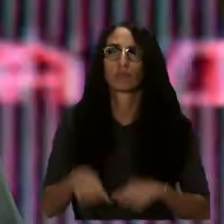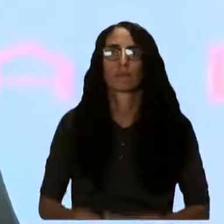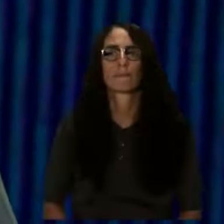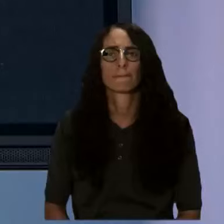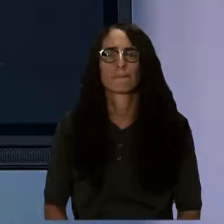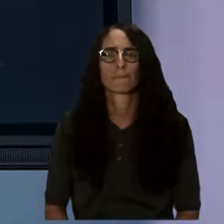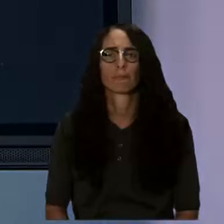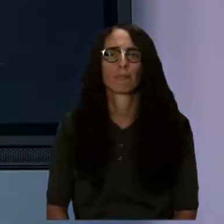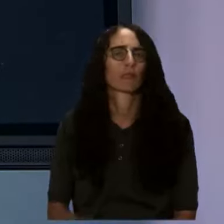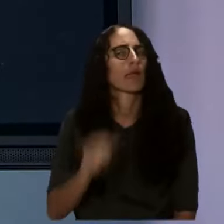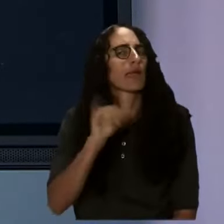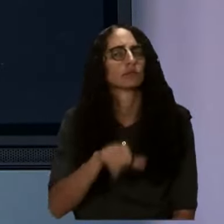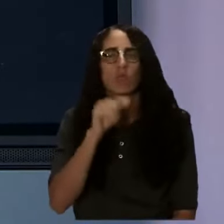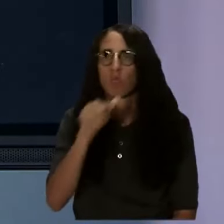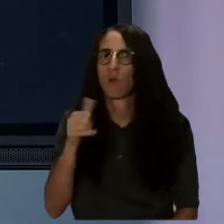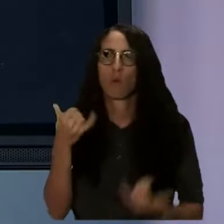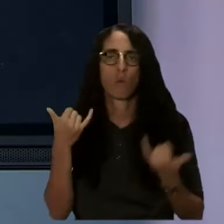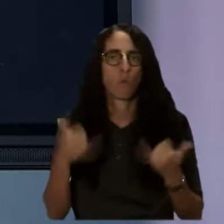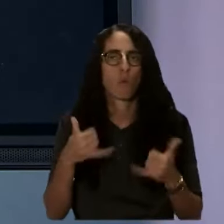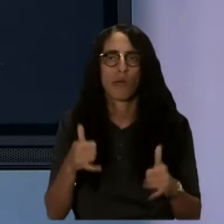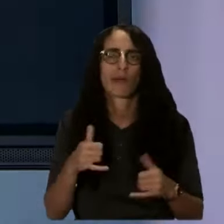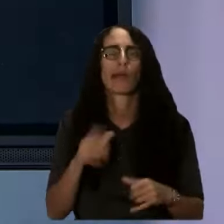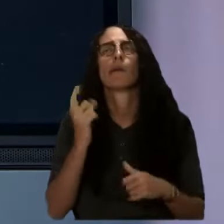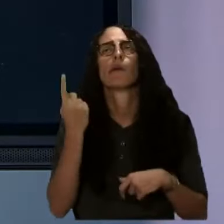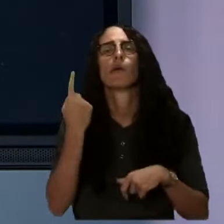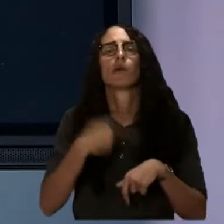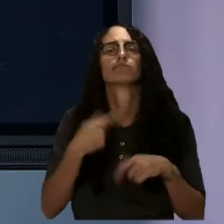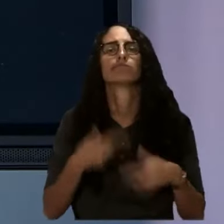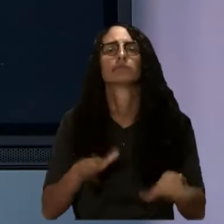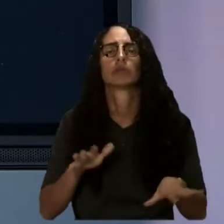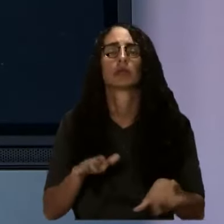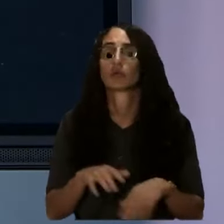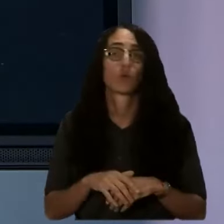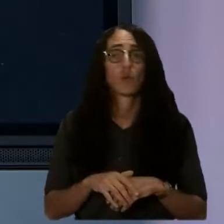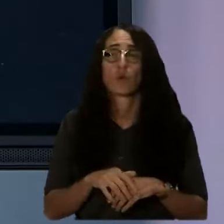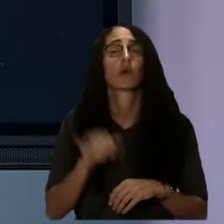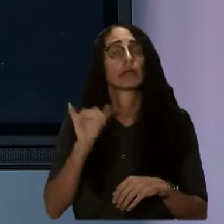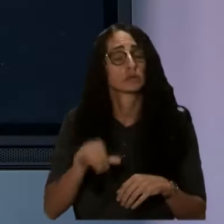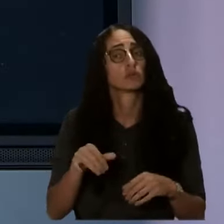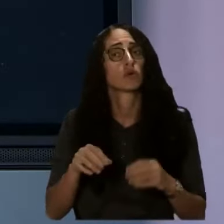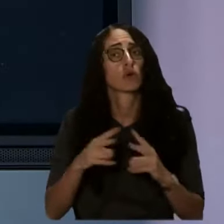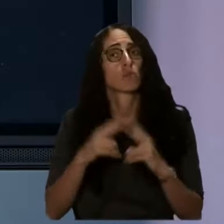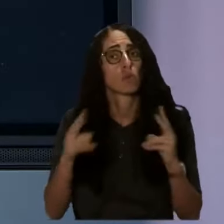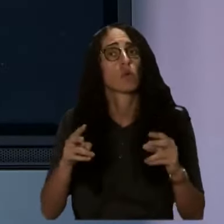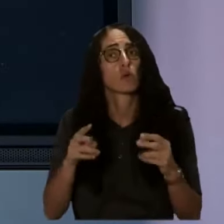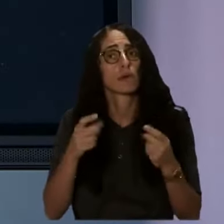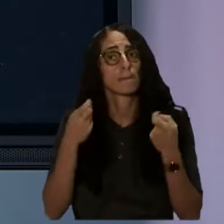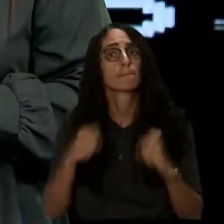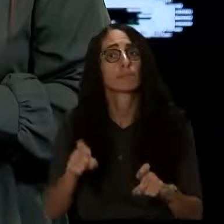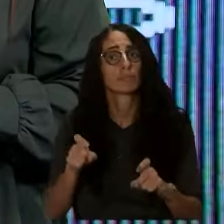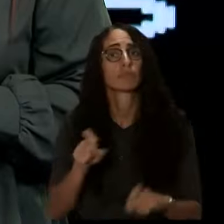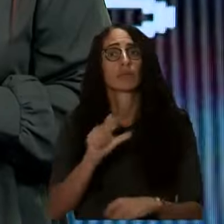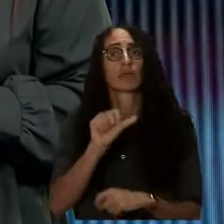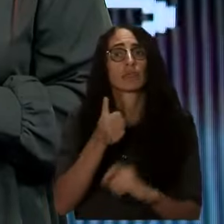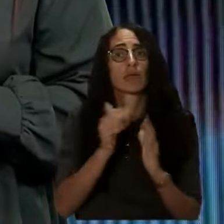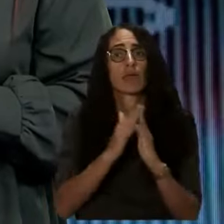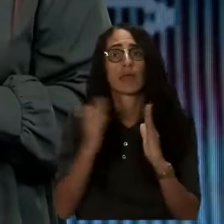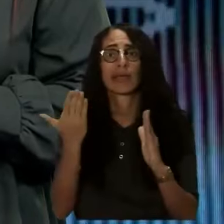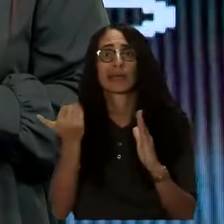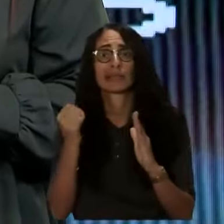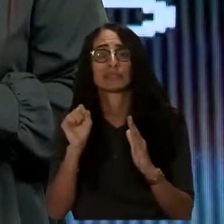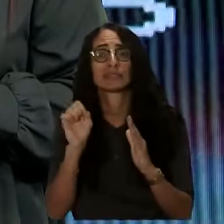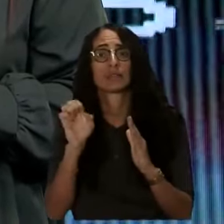es un juego Esto no es algo que pues pasó una vez Esto es algo sumamente peligroso Mel de 10 a 15 segundos